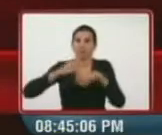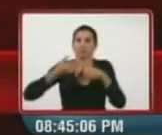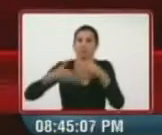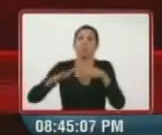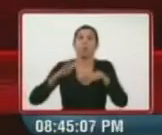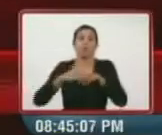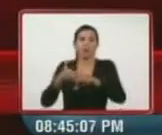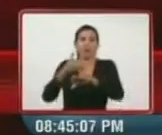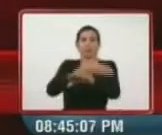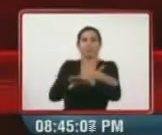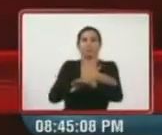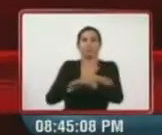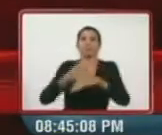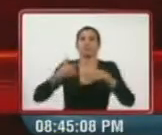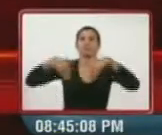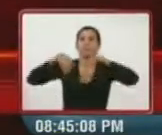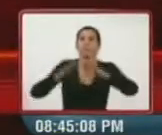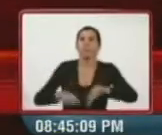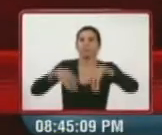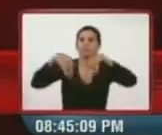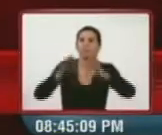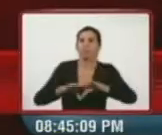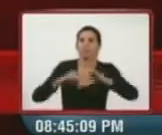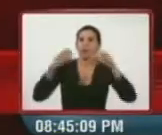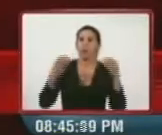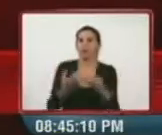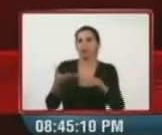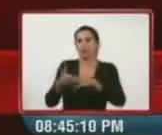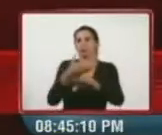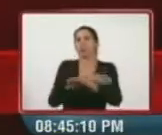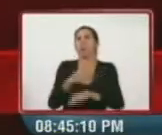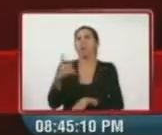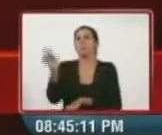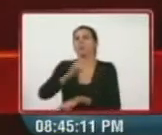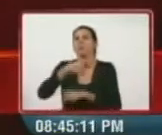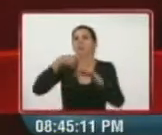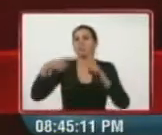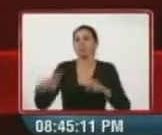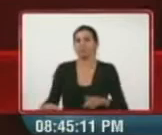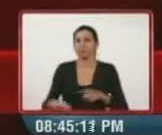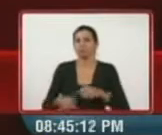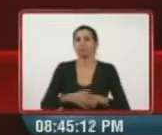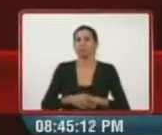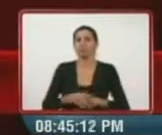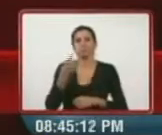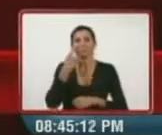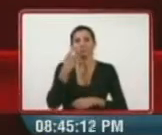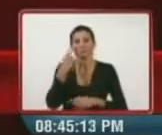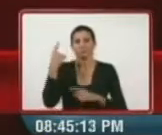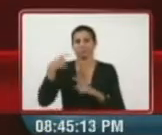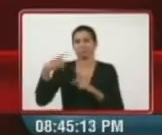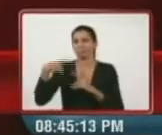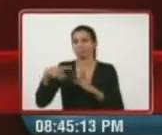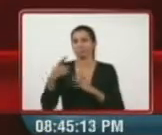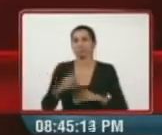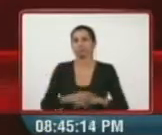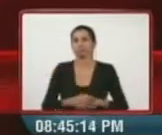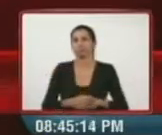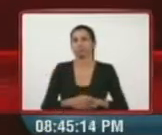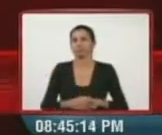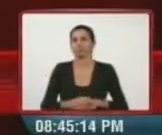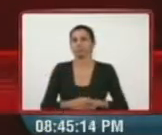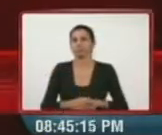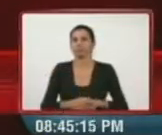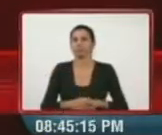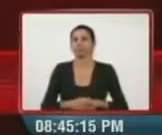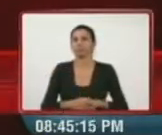a las pérdidas de clases que se dieron durante este mes y medio, donde se dieron diferentes actos vandálicos. En sí, el sector como